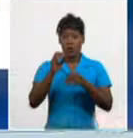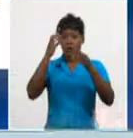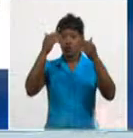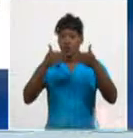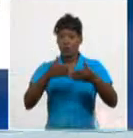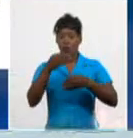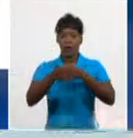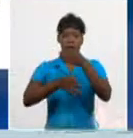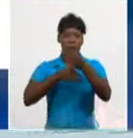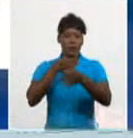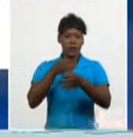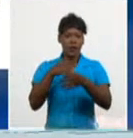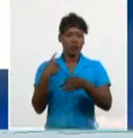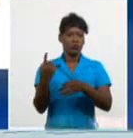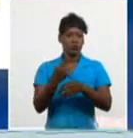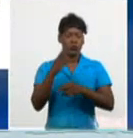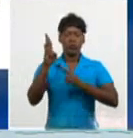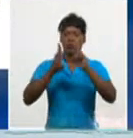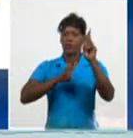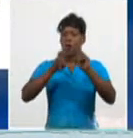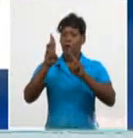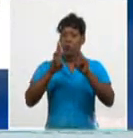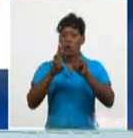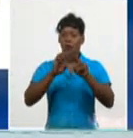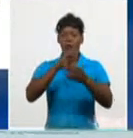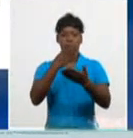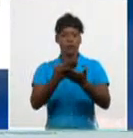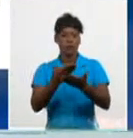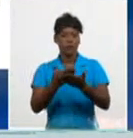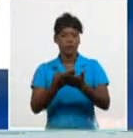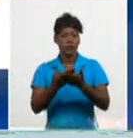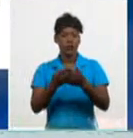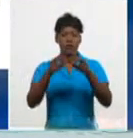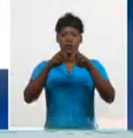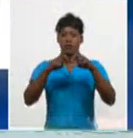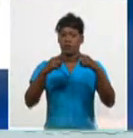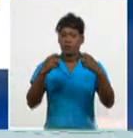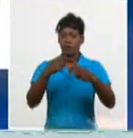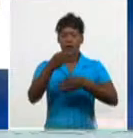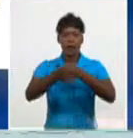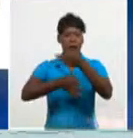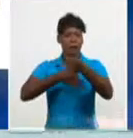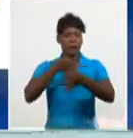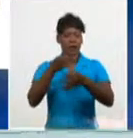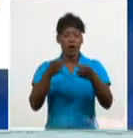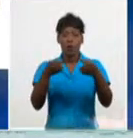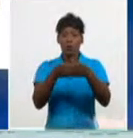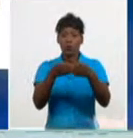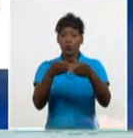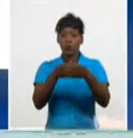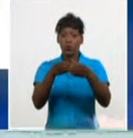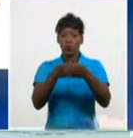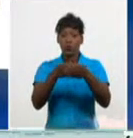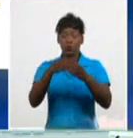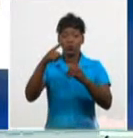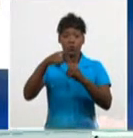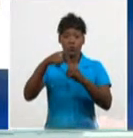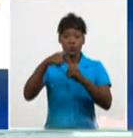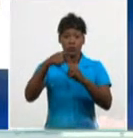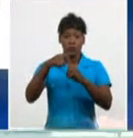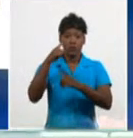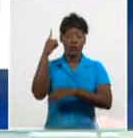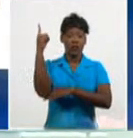previo acuerdo por el grupo técnico nacional, bueno, pues